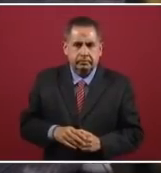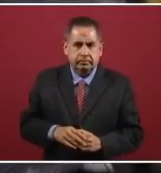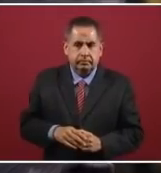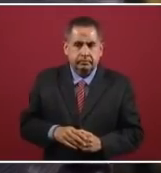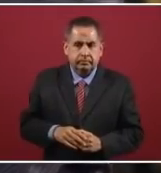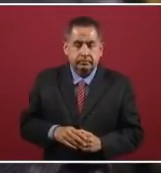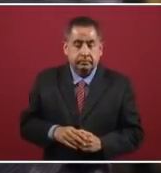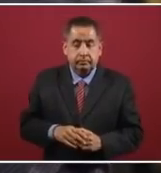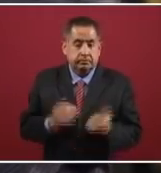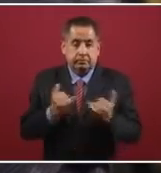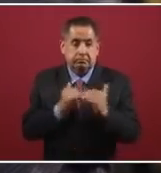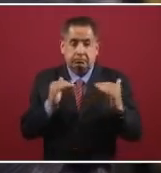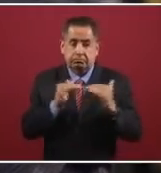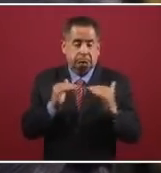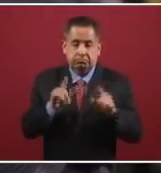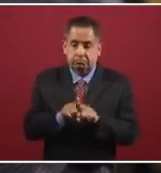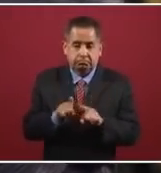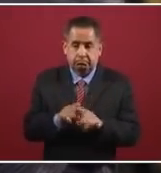igual,